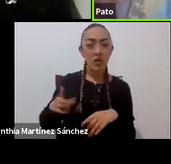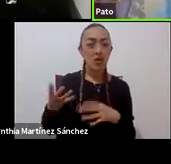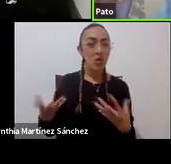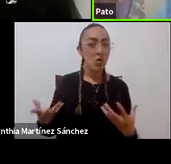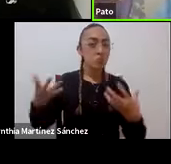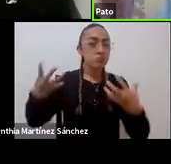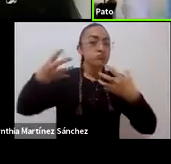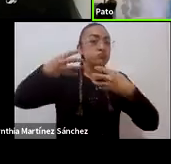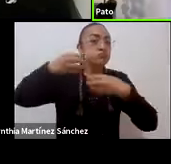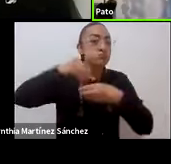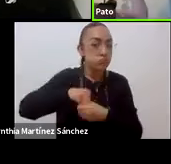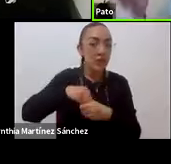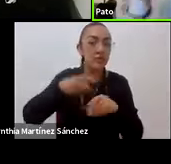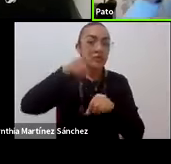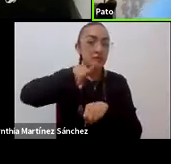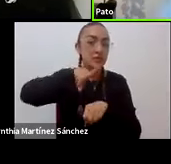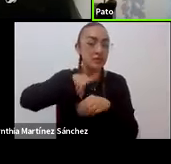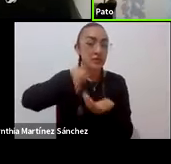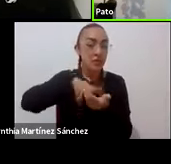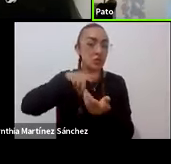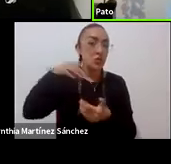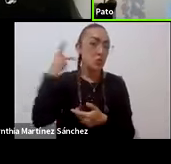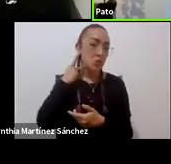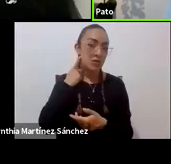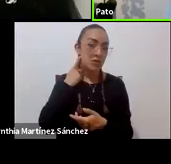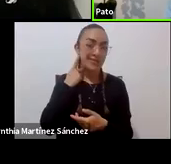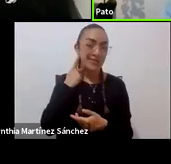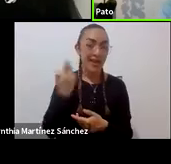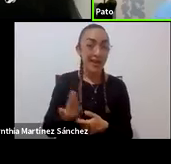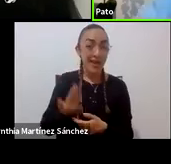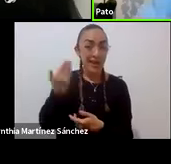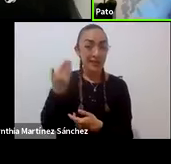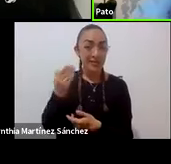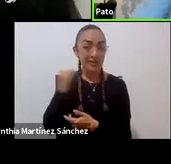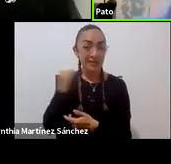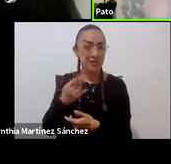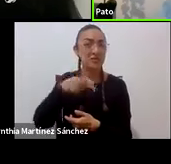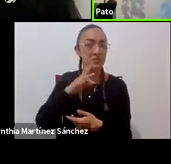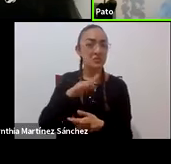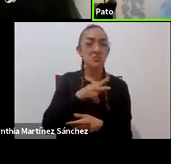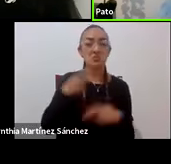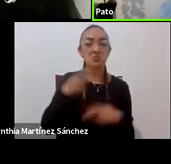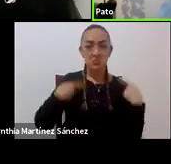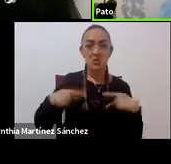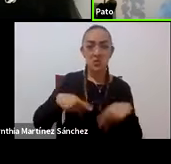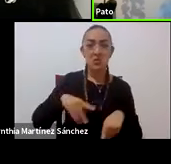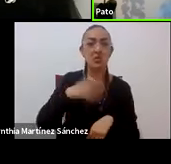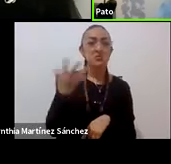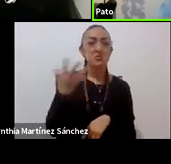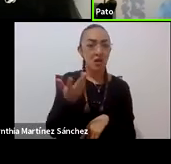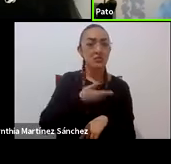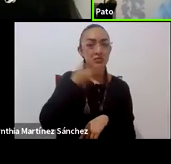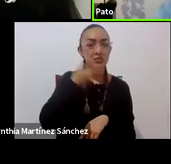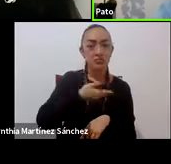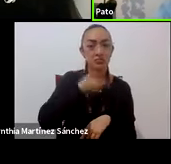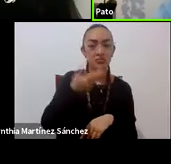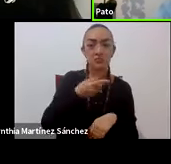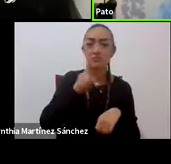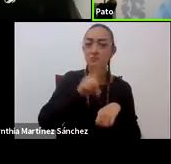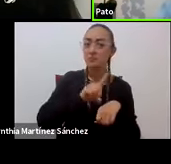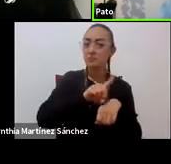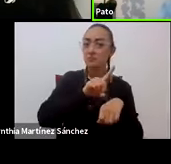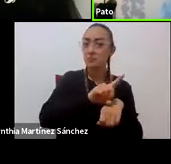política pública, pero pasaba con la gente. Creo que en el fondo, y